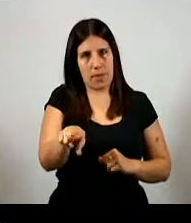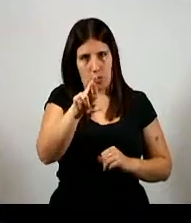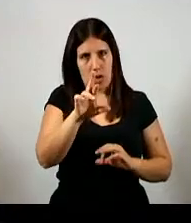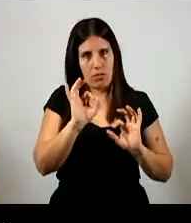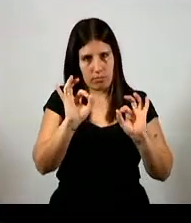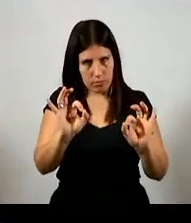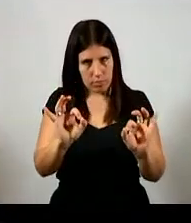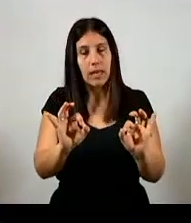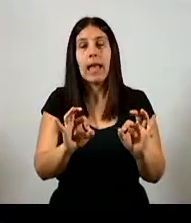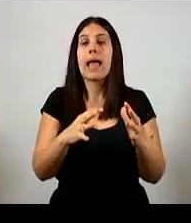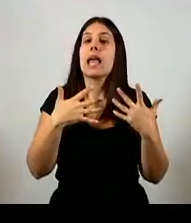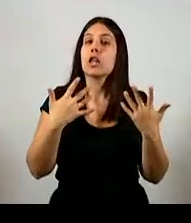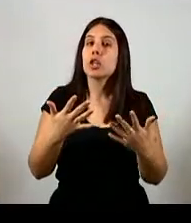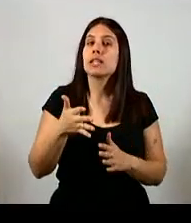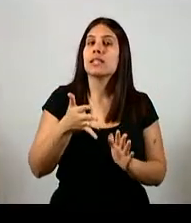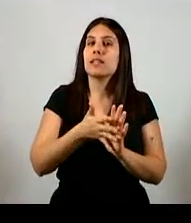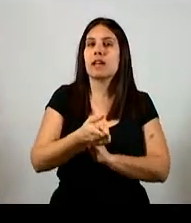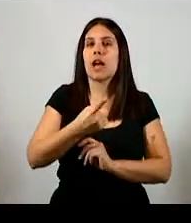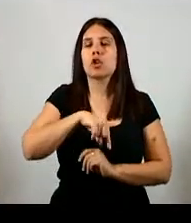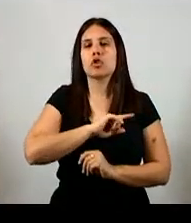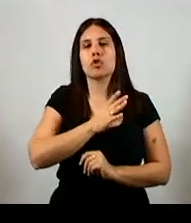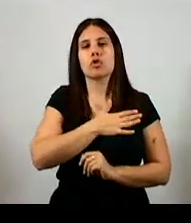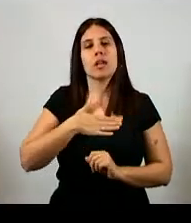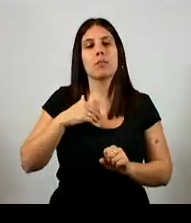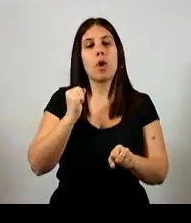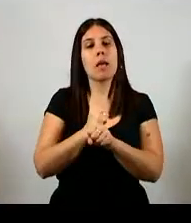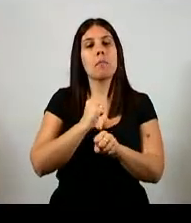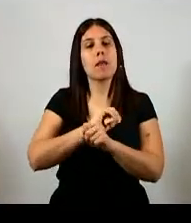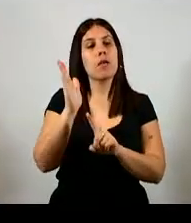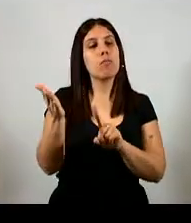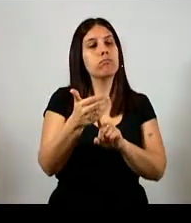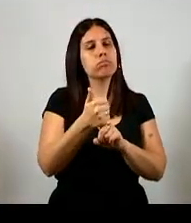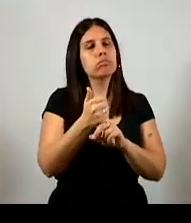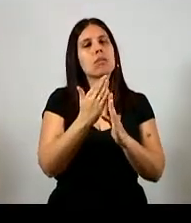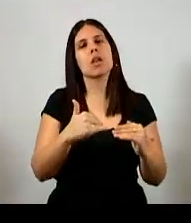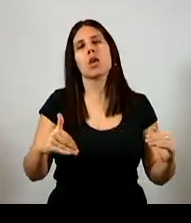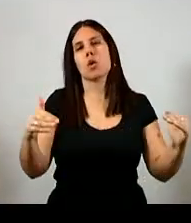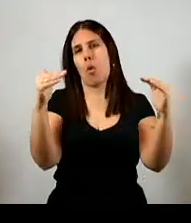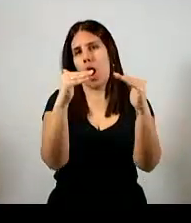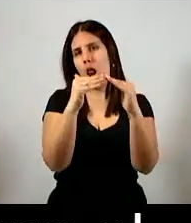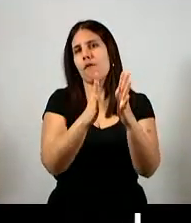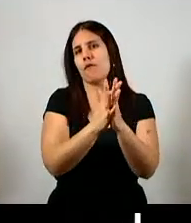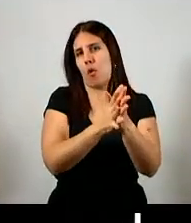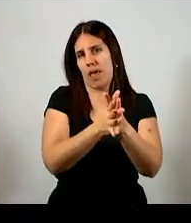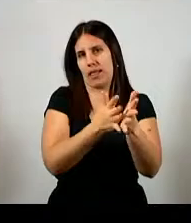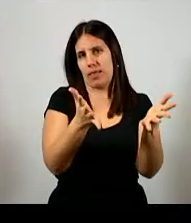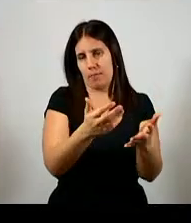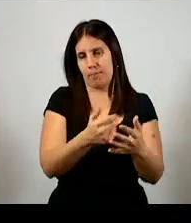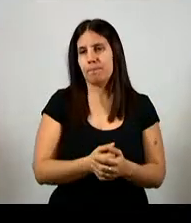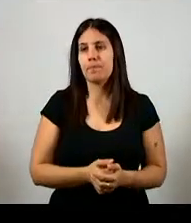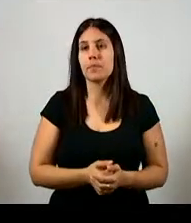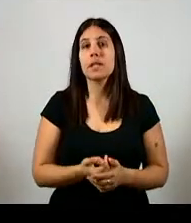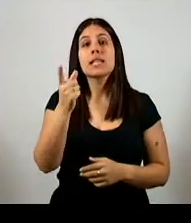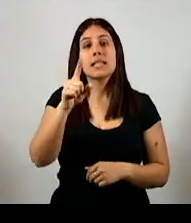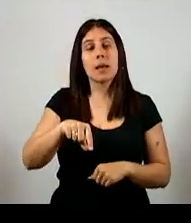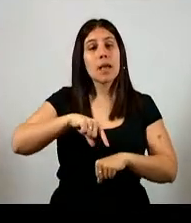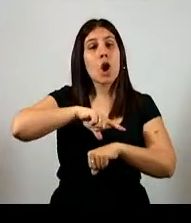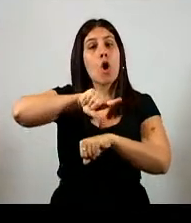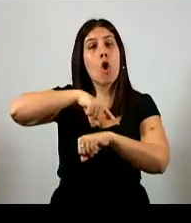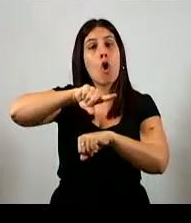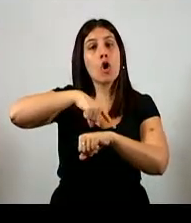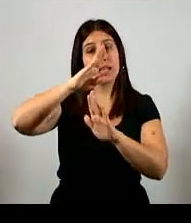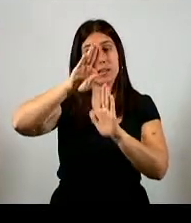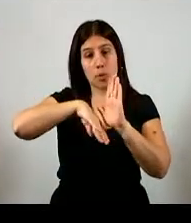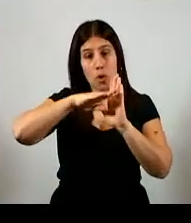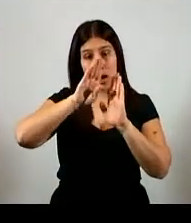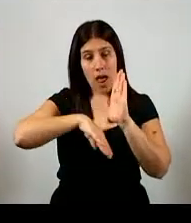forma, queremos fomentar la igualdad en el acceso al empleo. Además, aumentamos el número de horas previstas en el programa, que